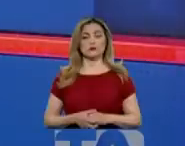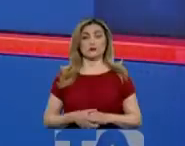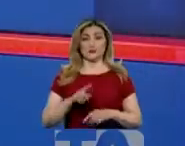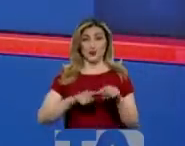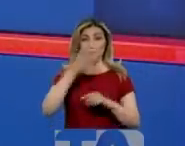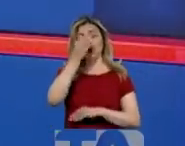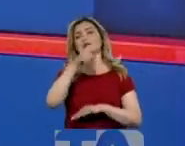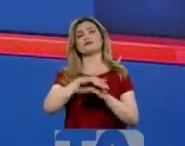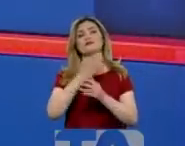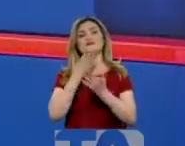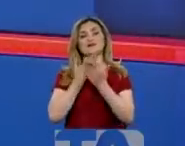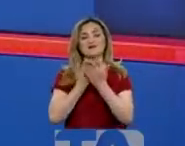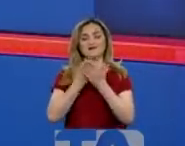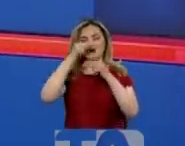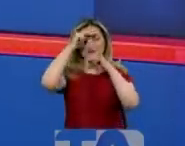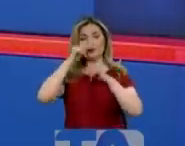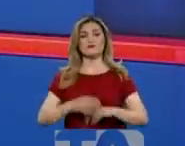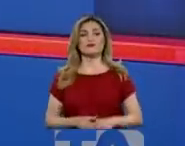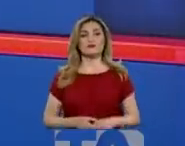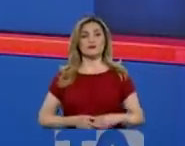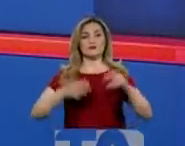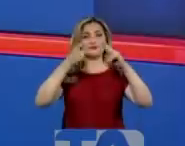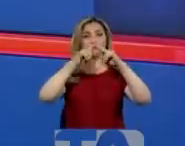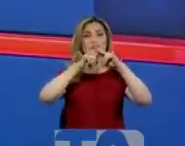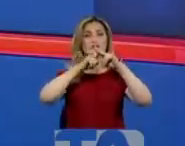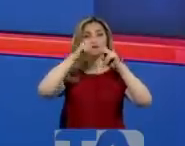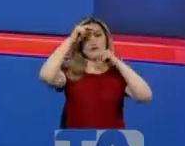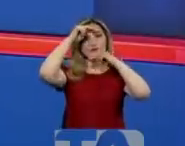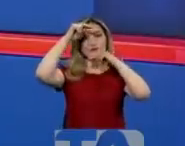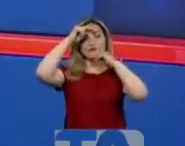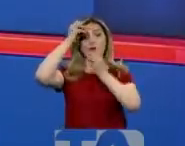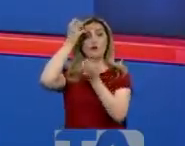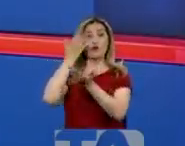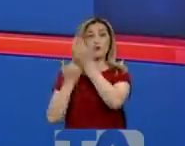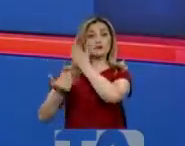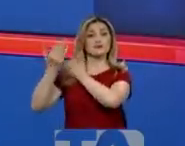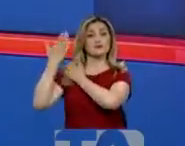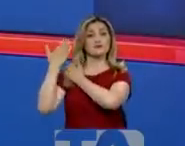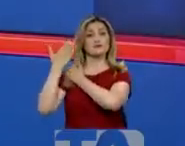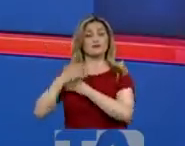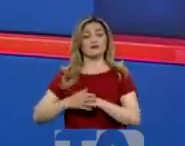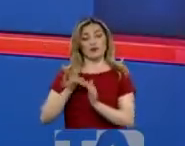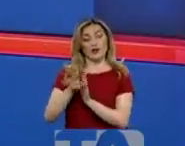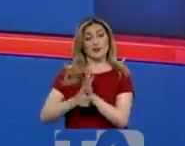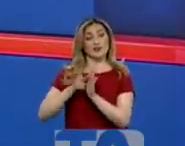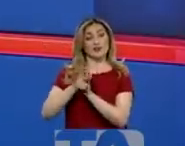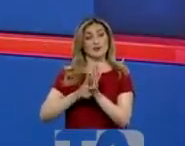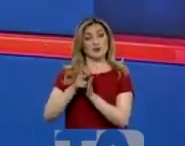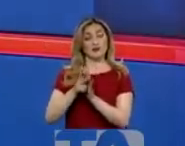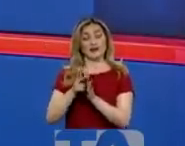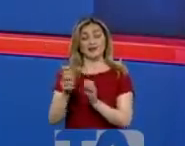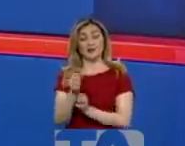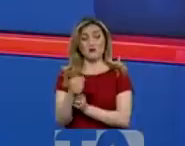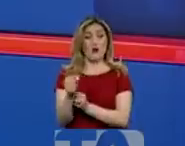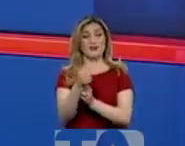gracias por estar junto a nosotros empezamos este noticiero contándoles un hecho histórico el tren del método de quito llegó con energía